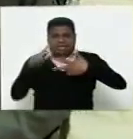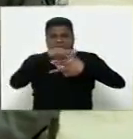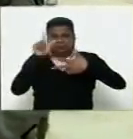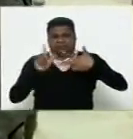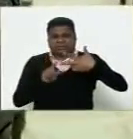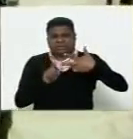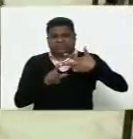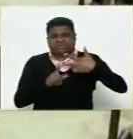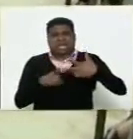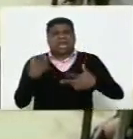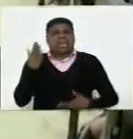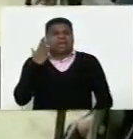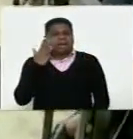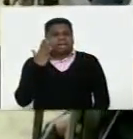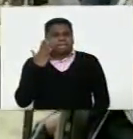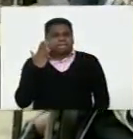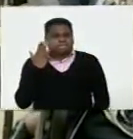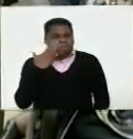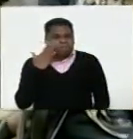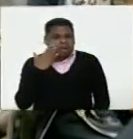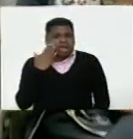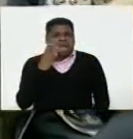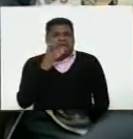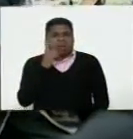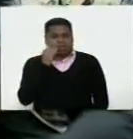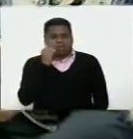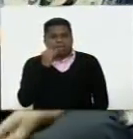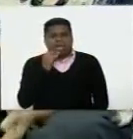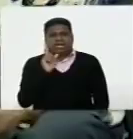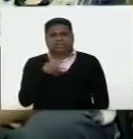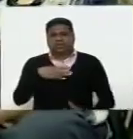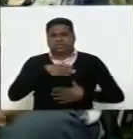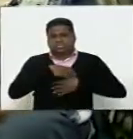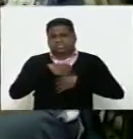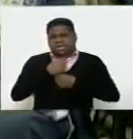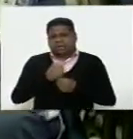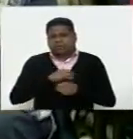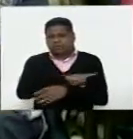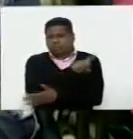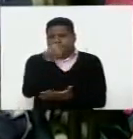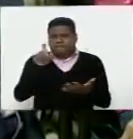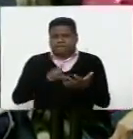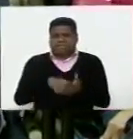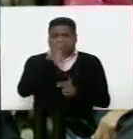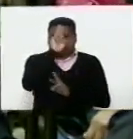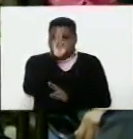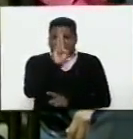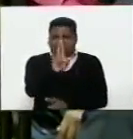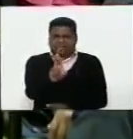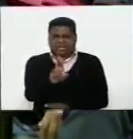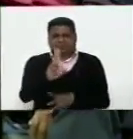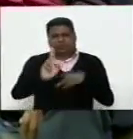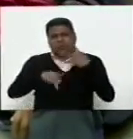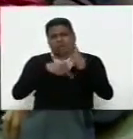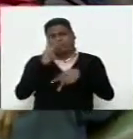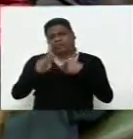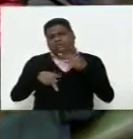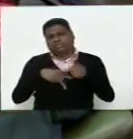tienen derecho a la asistencia de salud integral. Se debe respetar los